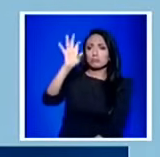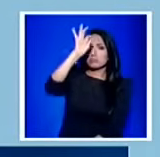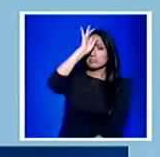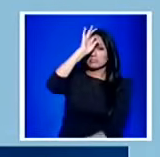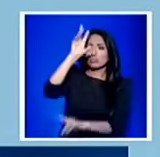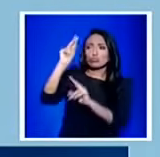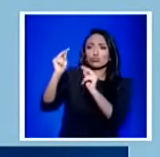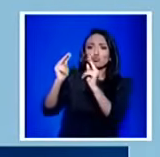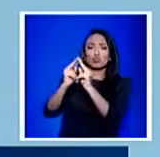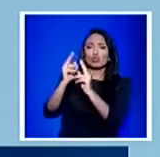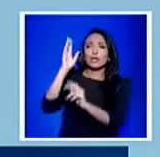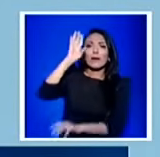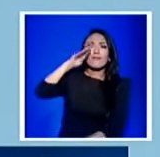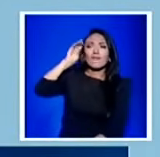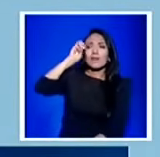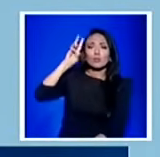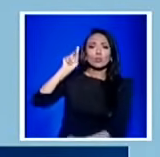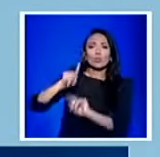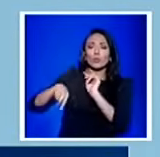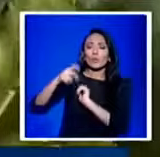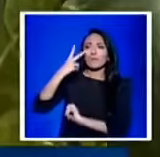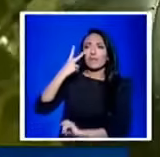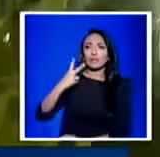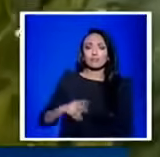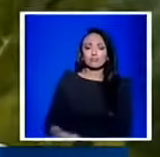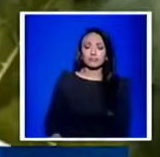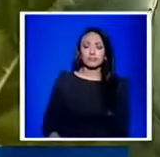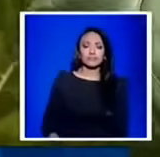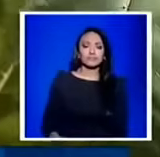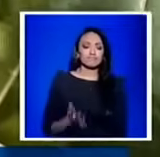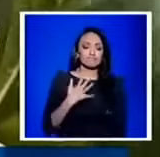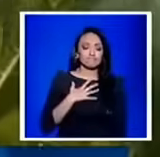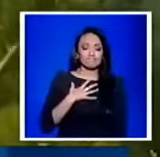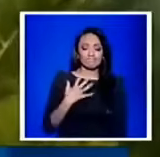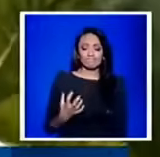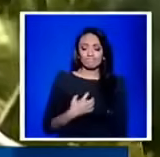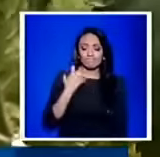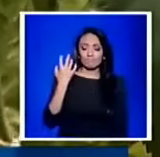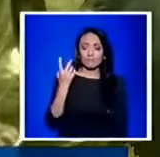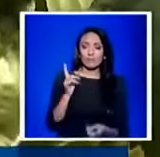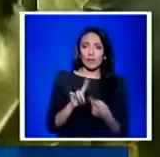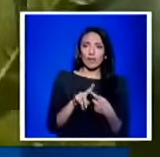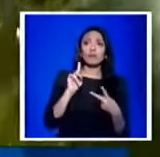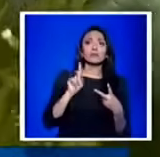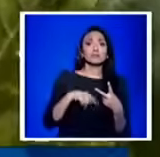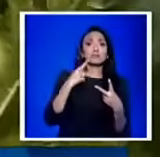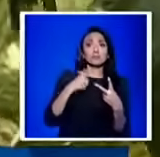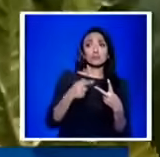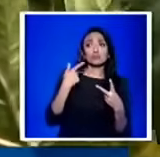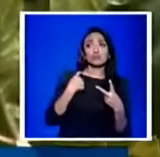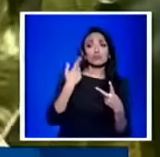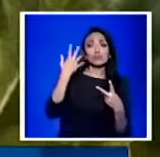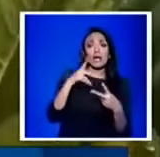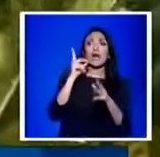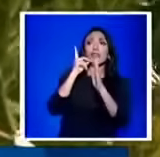tenían acceso a las cámaras. El dolor y la mala experiencia no terminaron ahí. Después de eso hice la denuncia